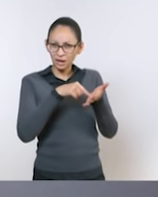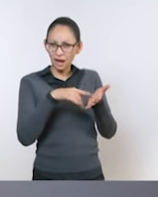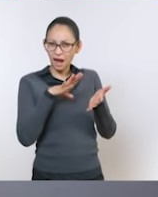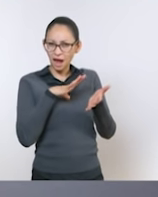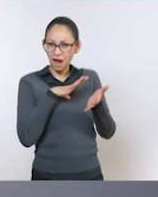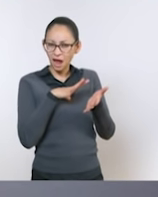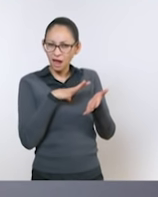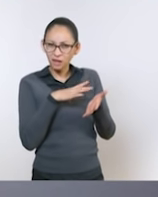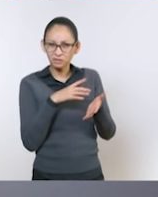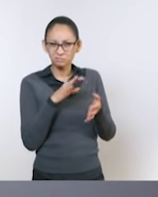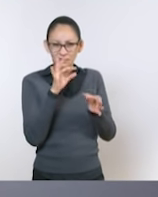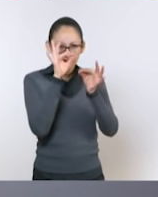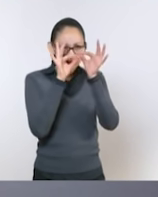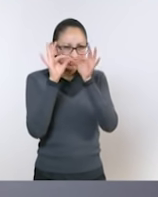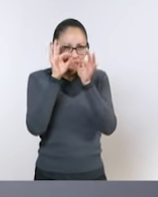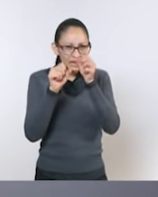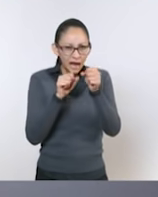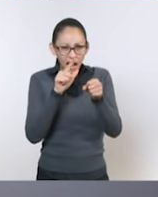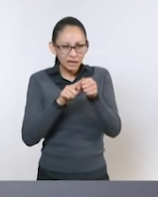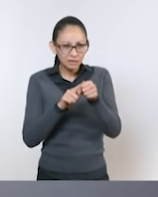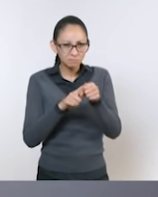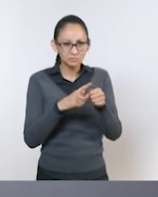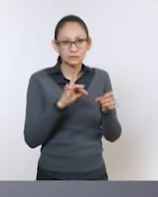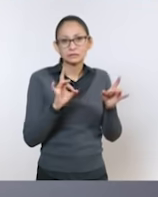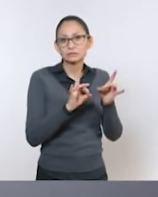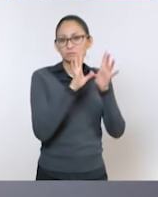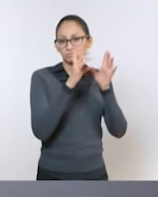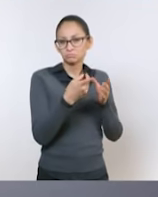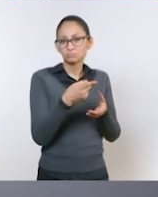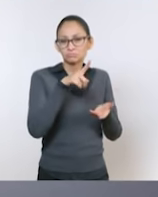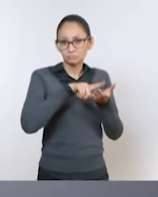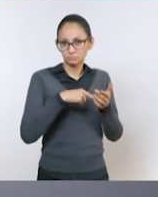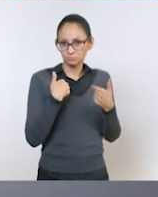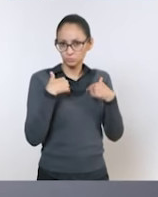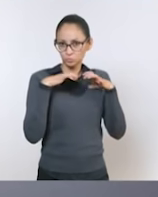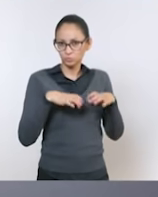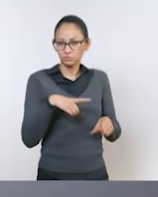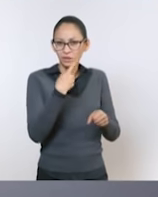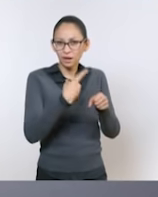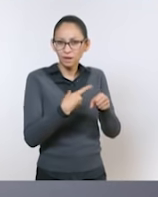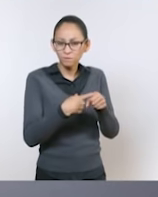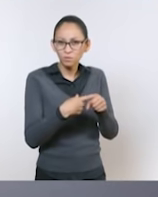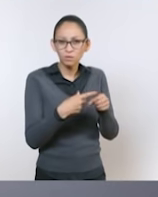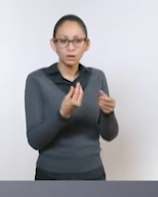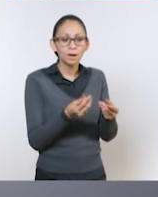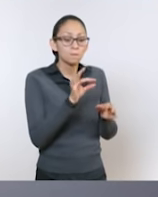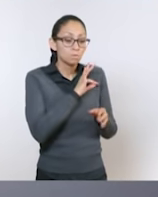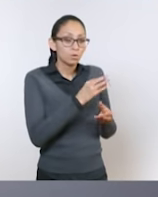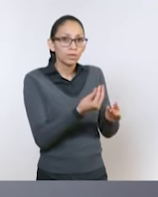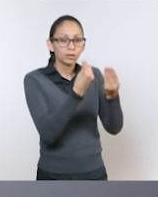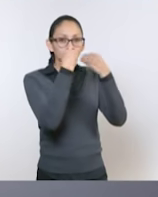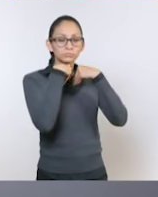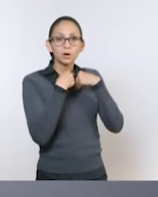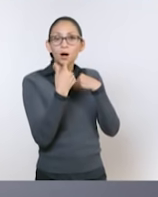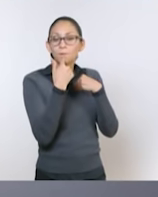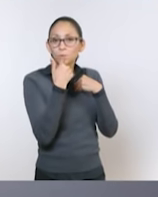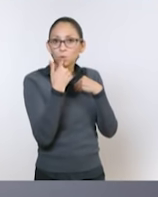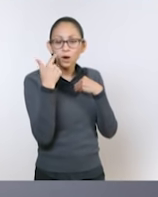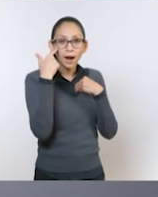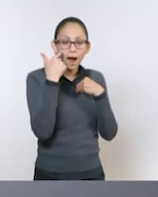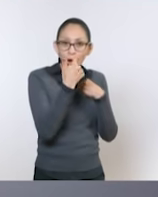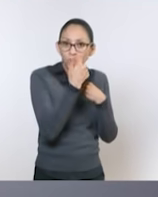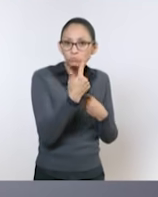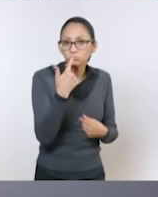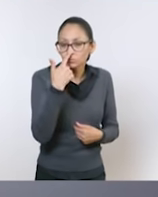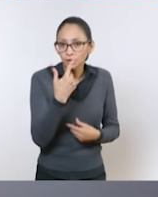en ellas podemos transportar microorganismos nocivos para nuestra salud que pueden entrar por la